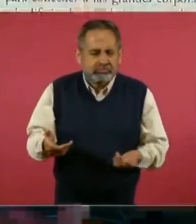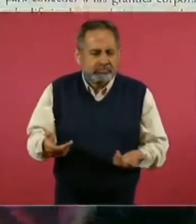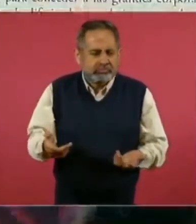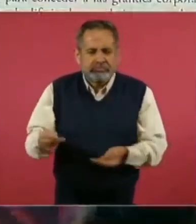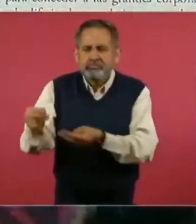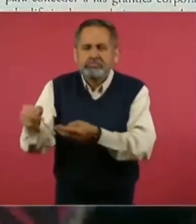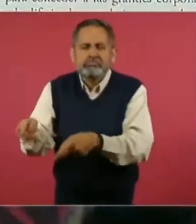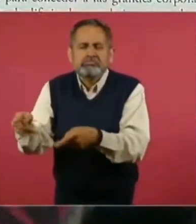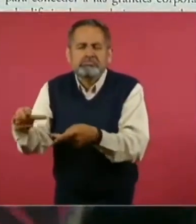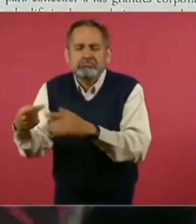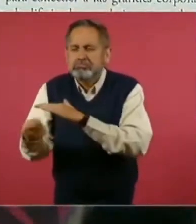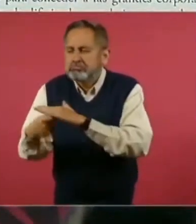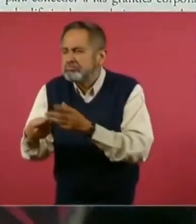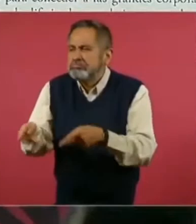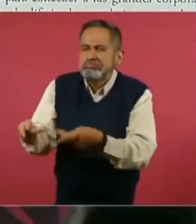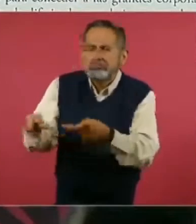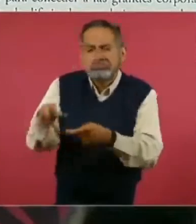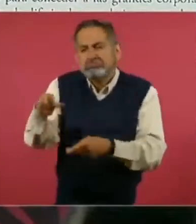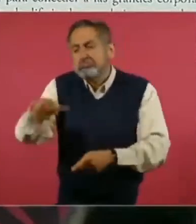Que había que